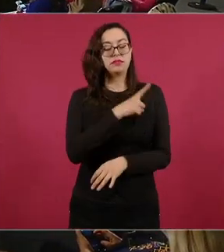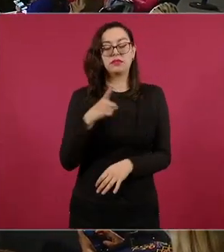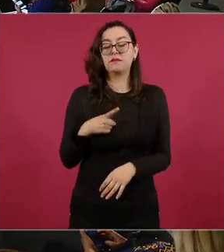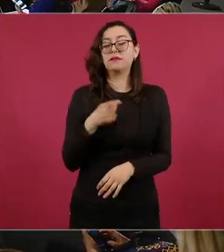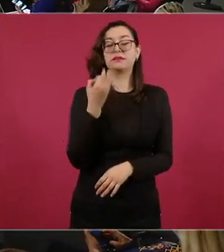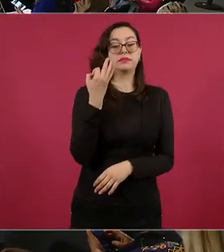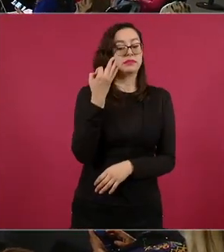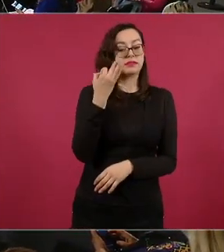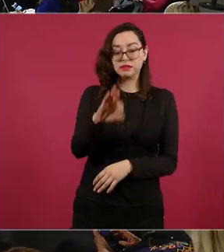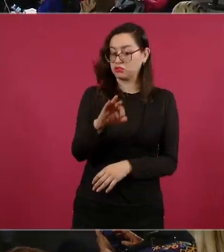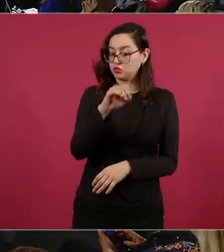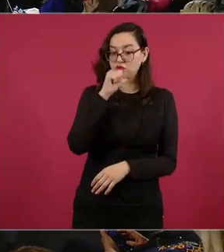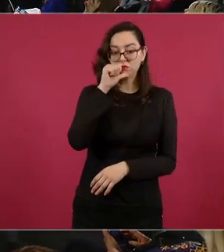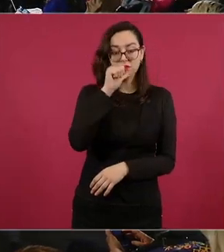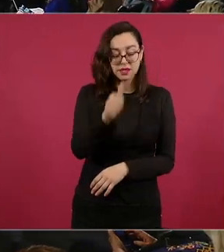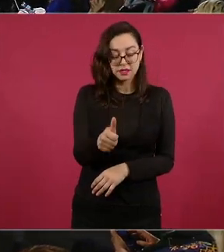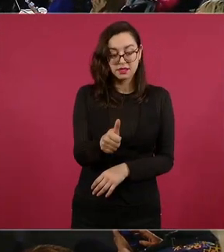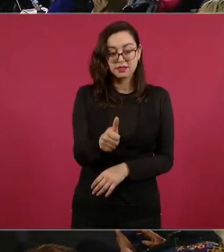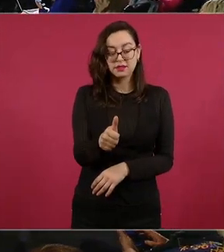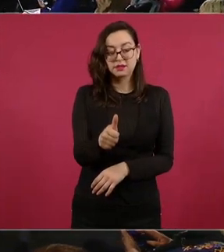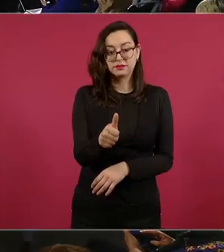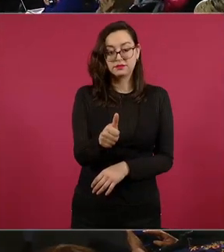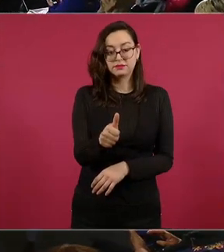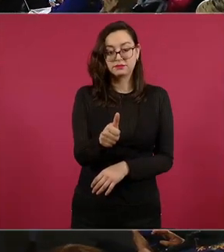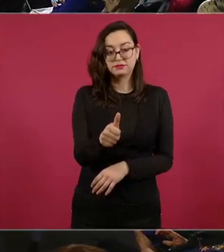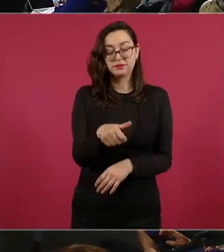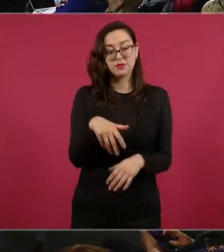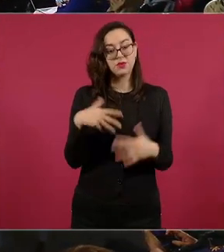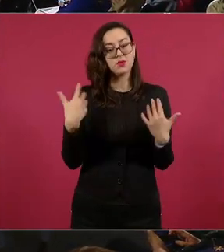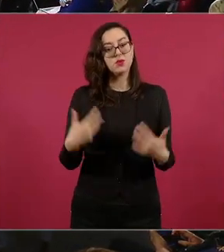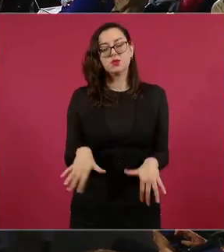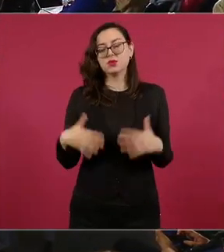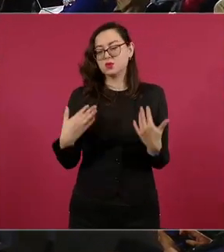Madero cayó del cielo,